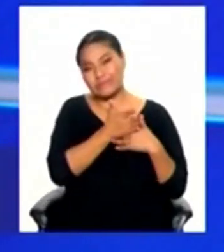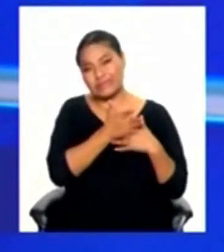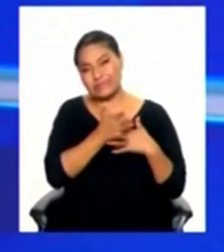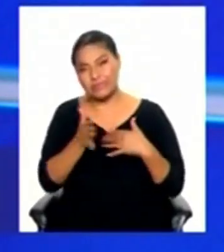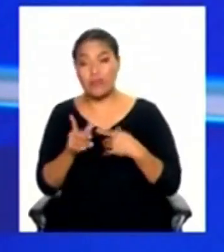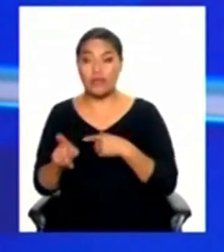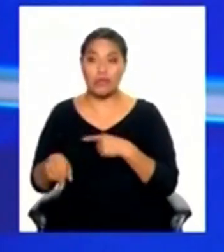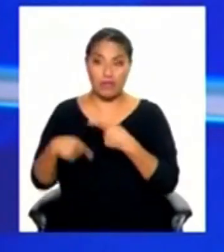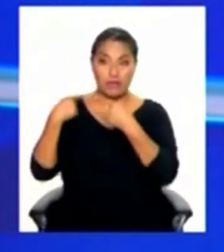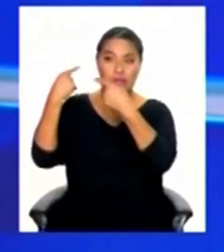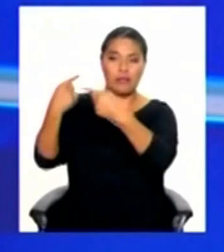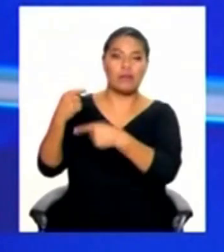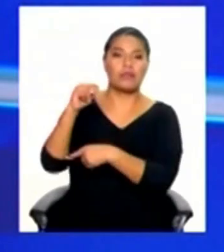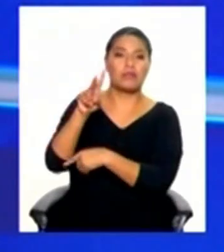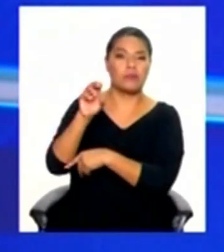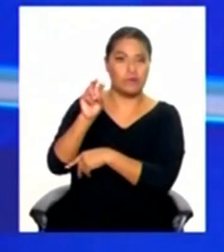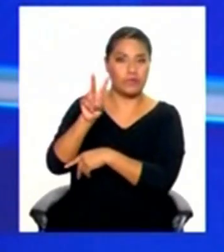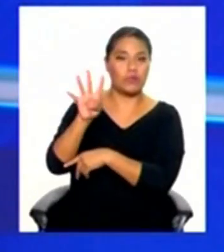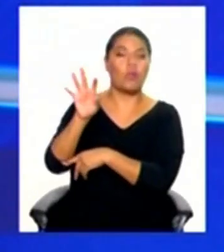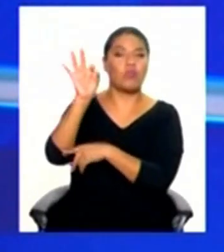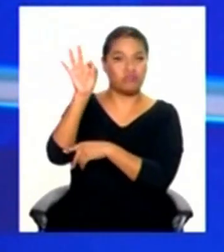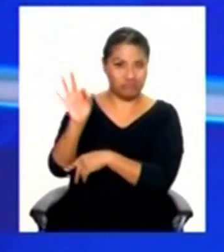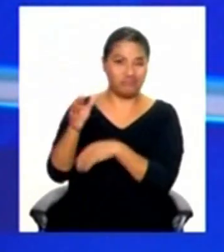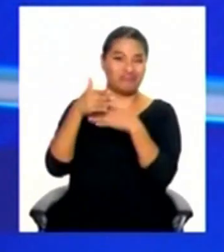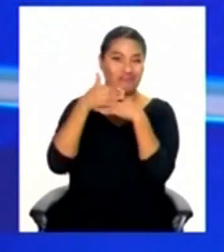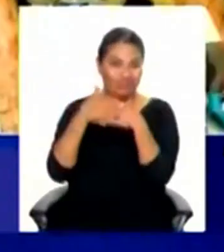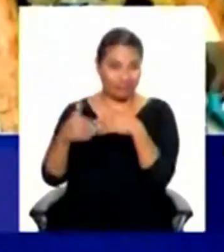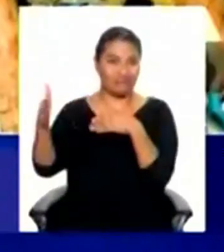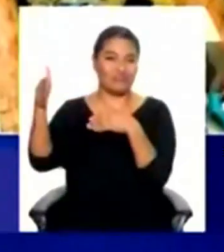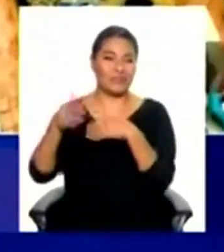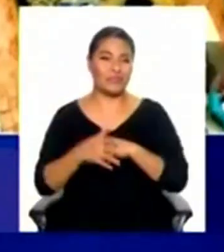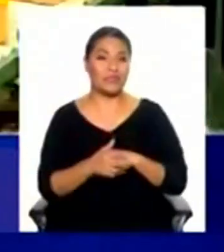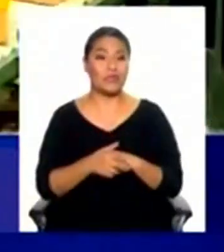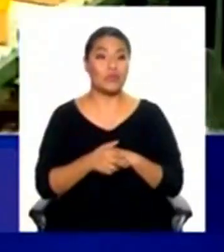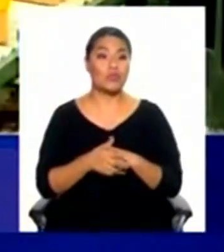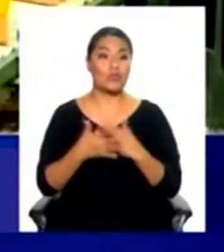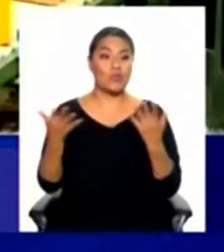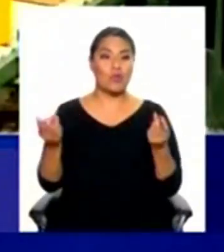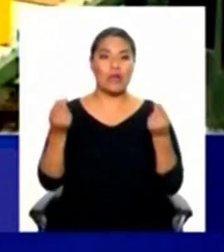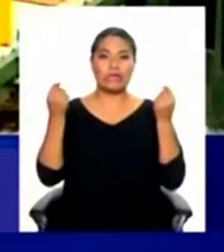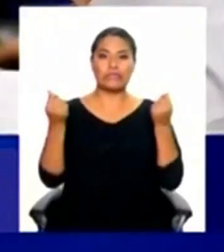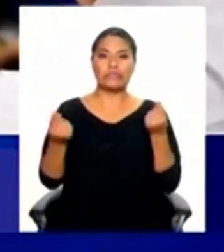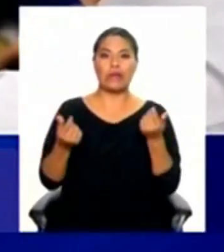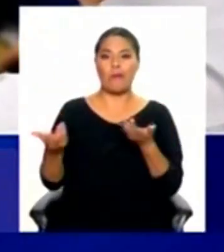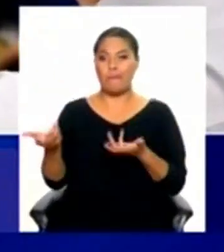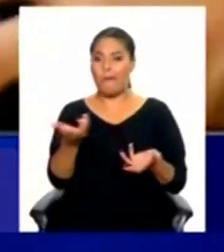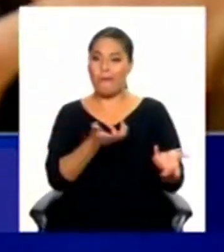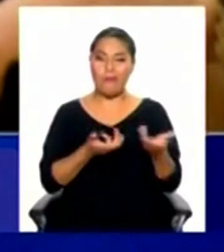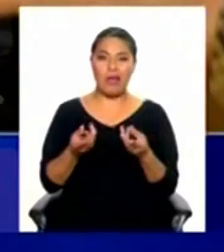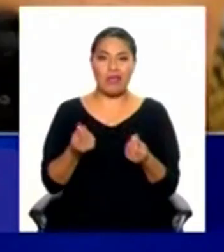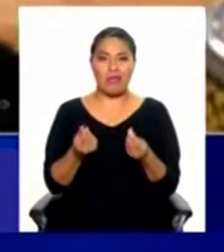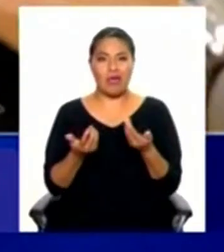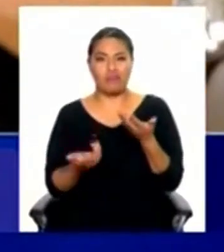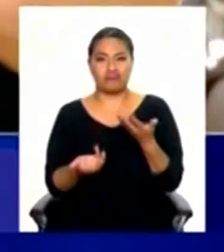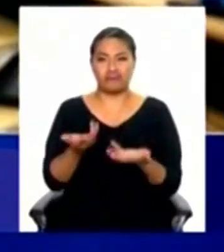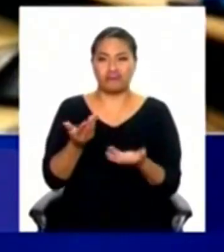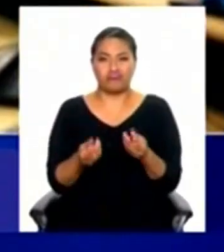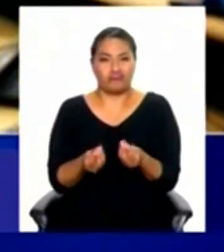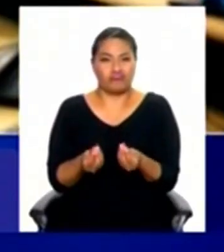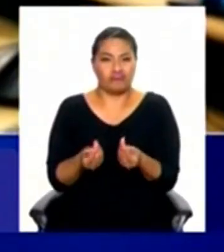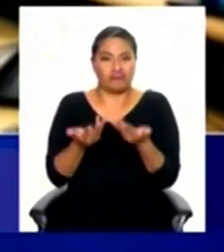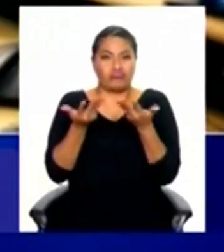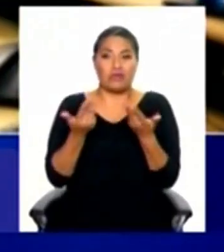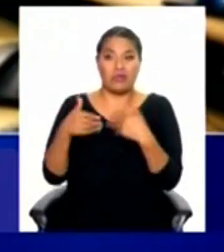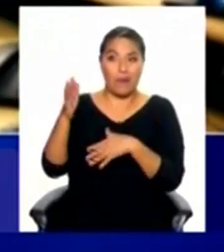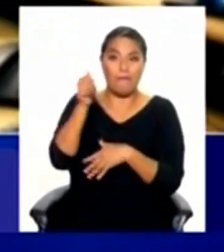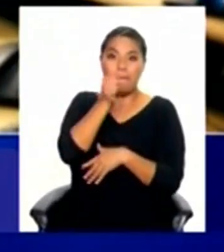de cara al 2024 Por qué Porque no puedes generar tan rápidamente como bien has indicado espacios de